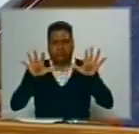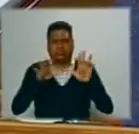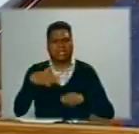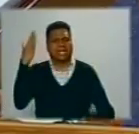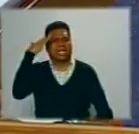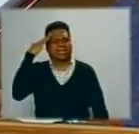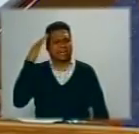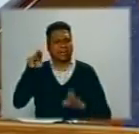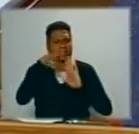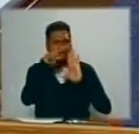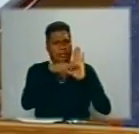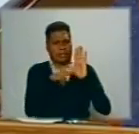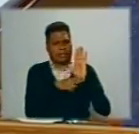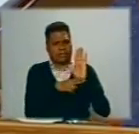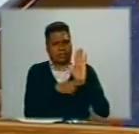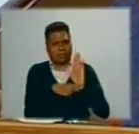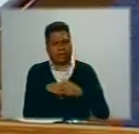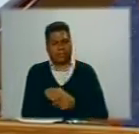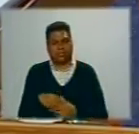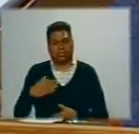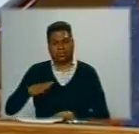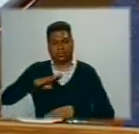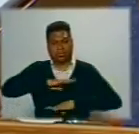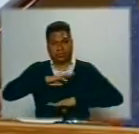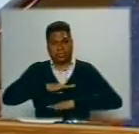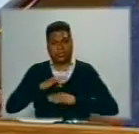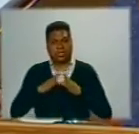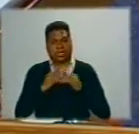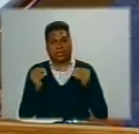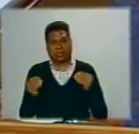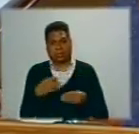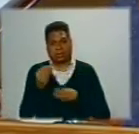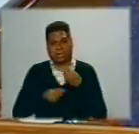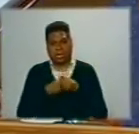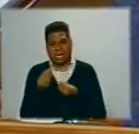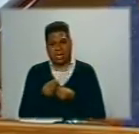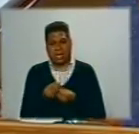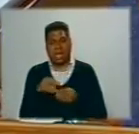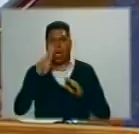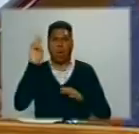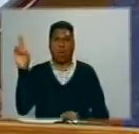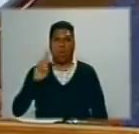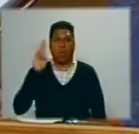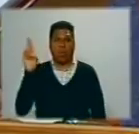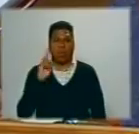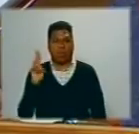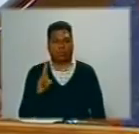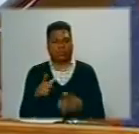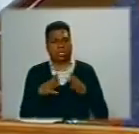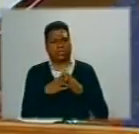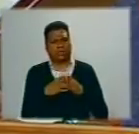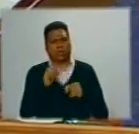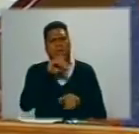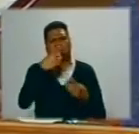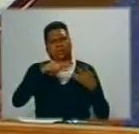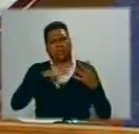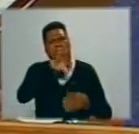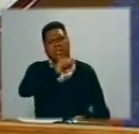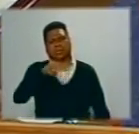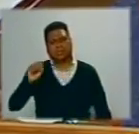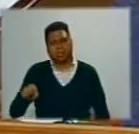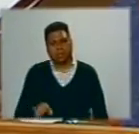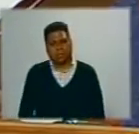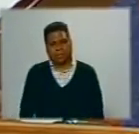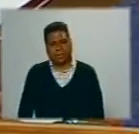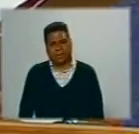materia de la información suficiente con respecto a los riesgos susceptibles de una utilización previsible de los bienes y servicios en razón de